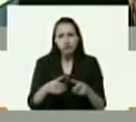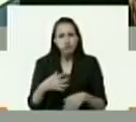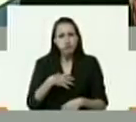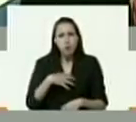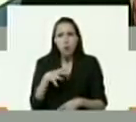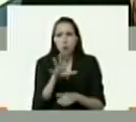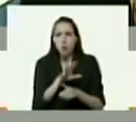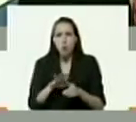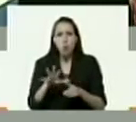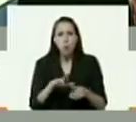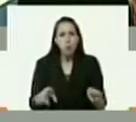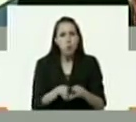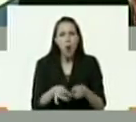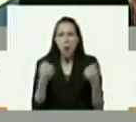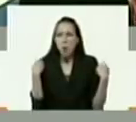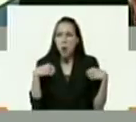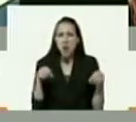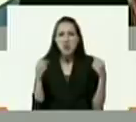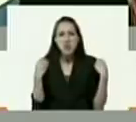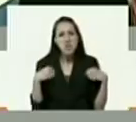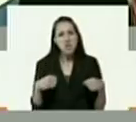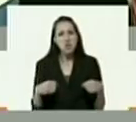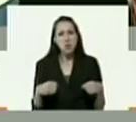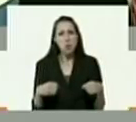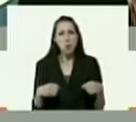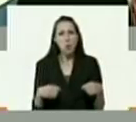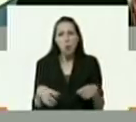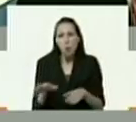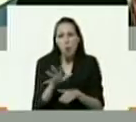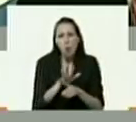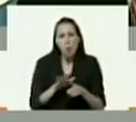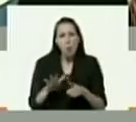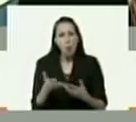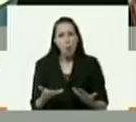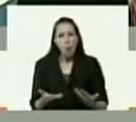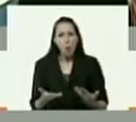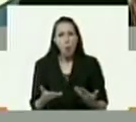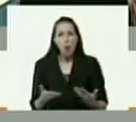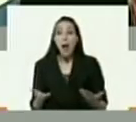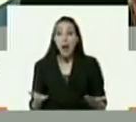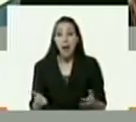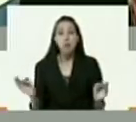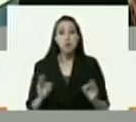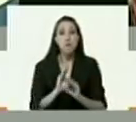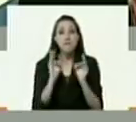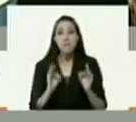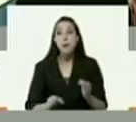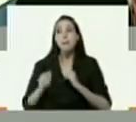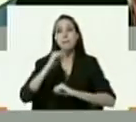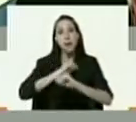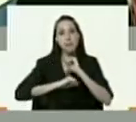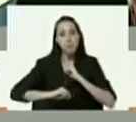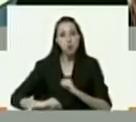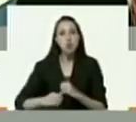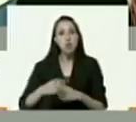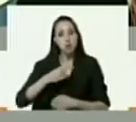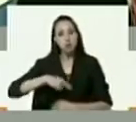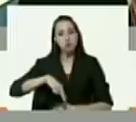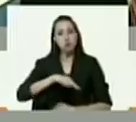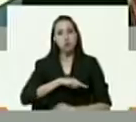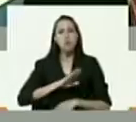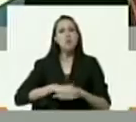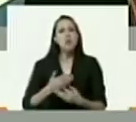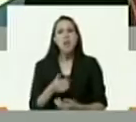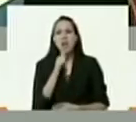los ejercicios militares, no son más que medidas necesarias para protegernos. ¿A qué estamos provocando a